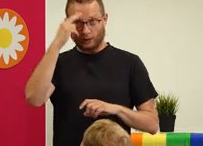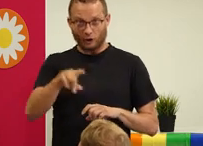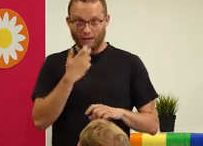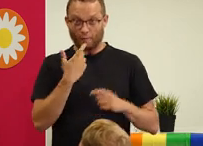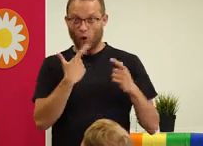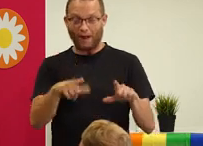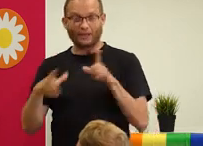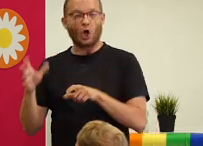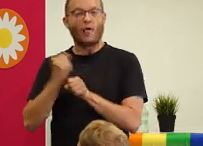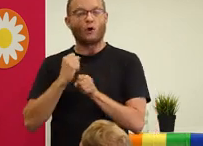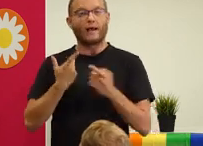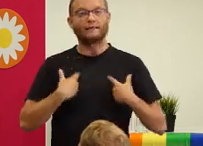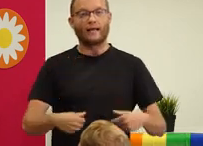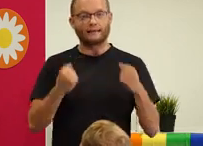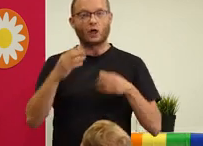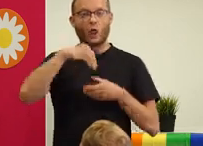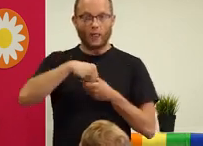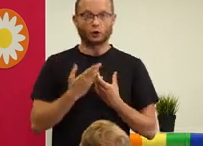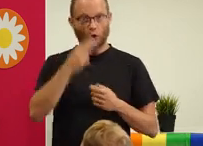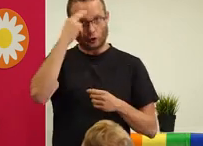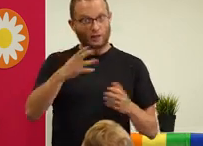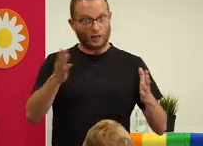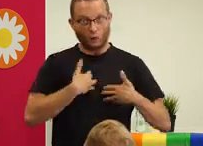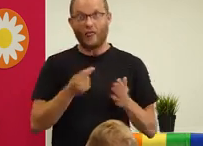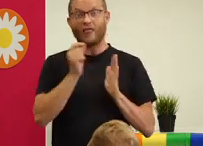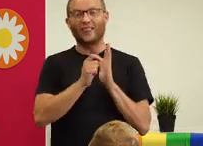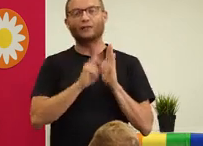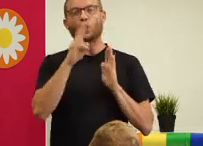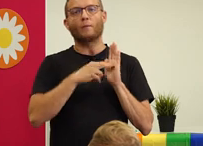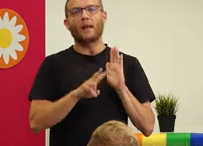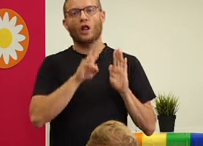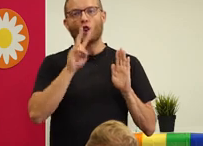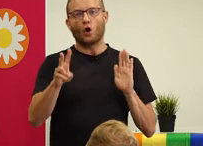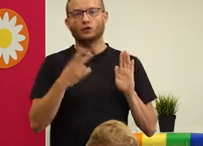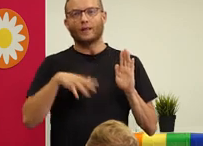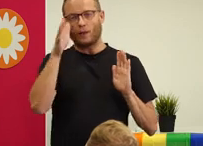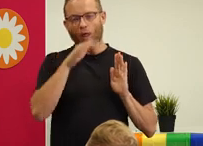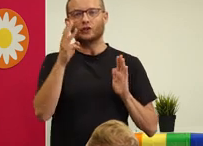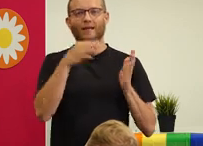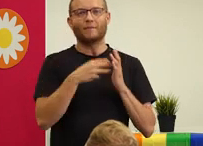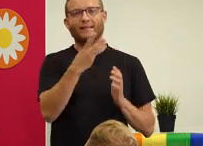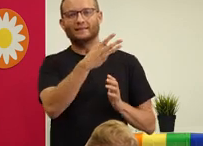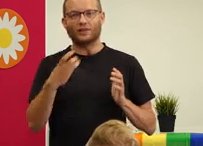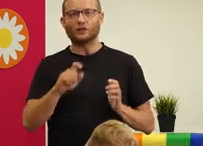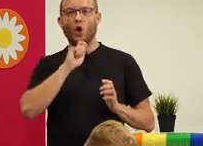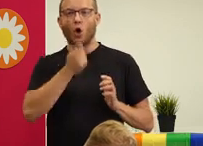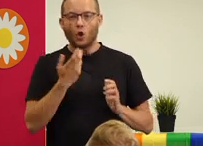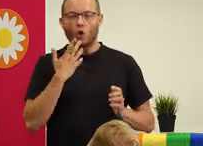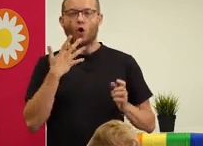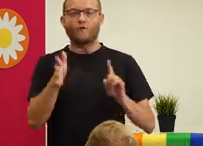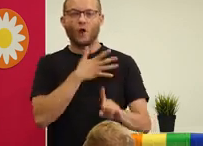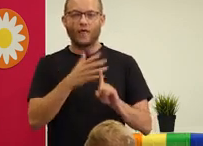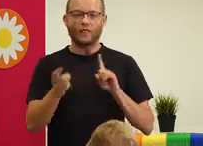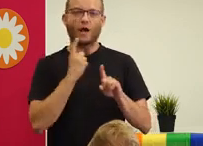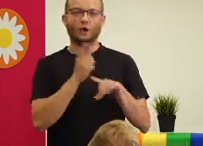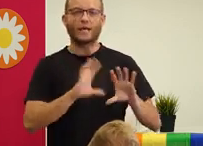los ámbitos laborales y sanitarios. Os traigo datos. Del 2002 se denunciaron 3.300 casos de odio y violencia hacia